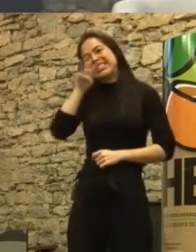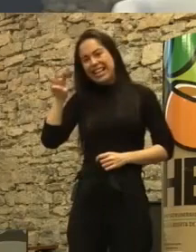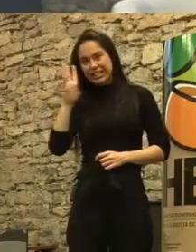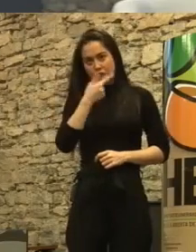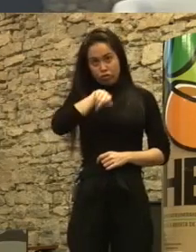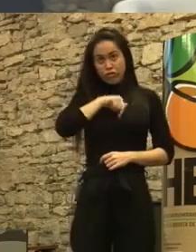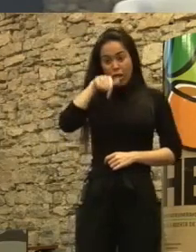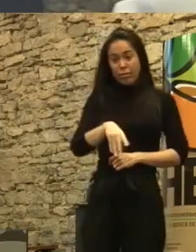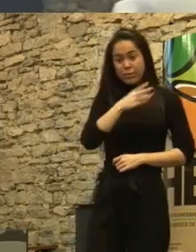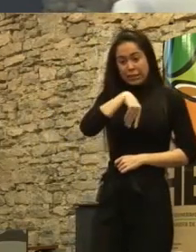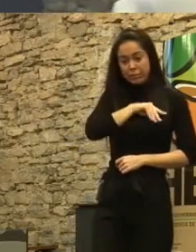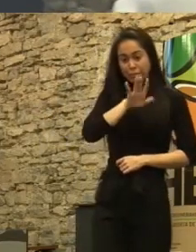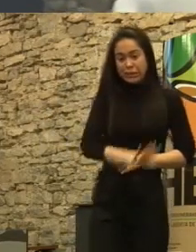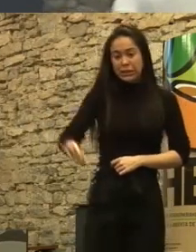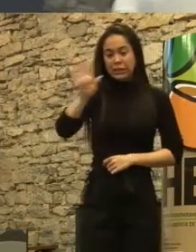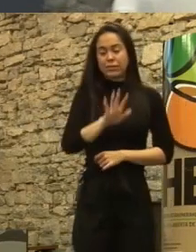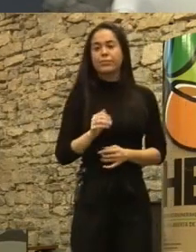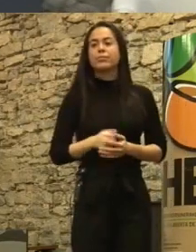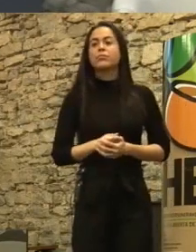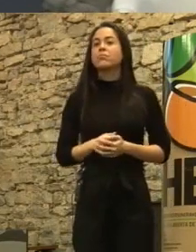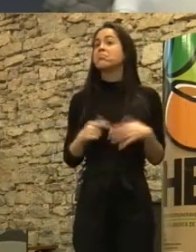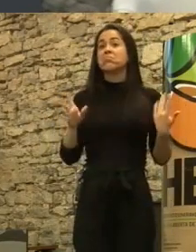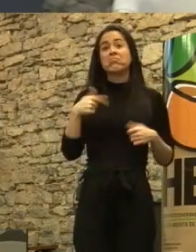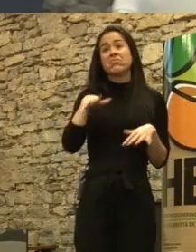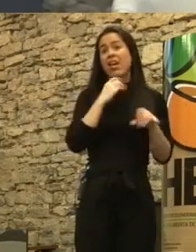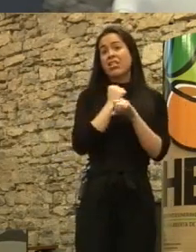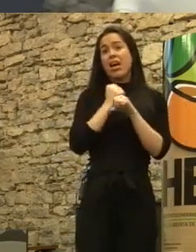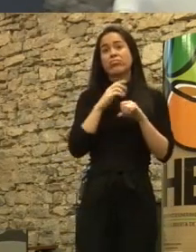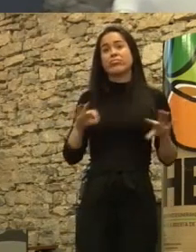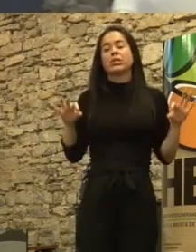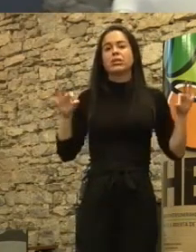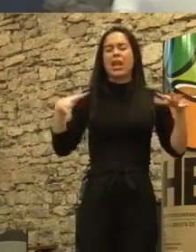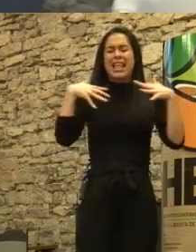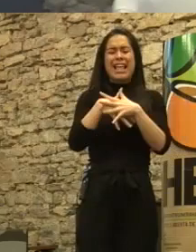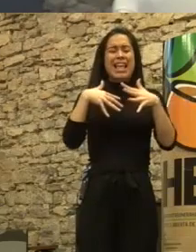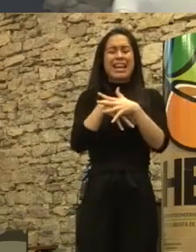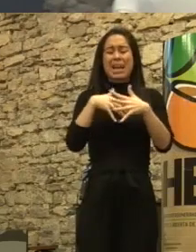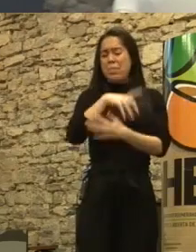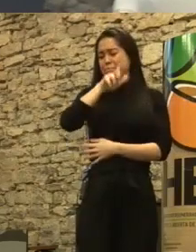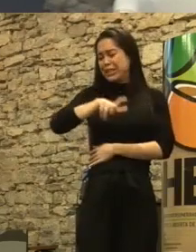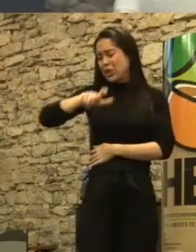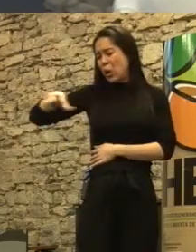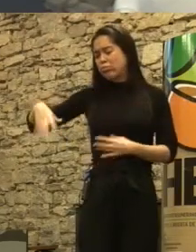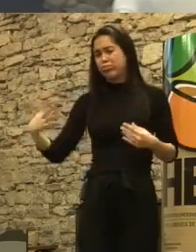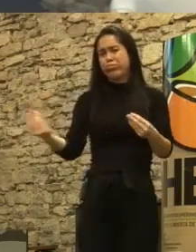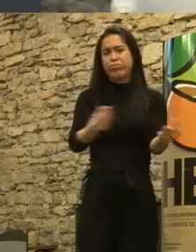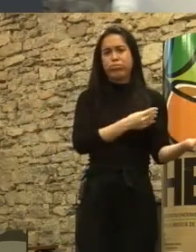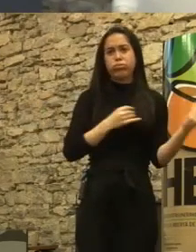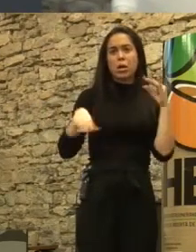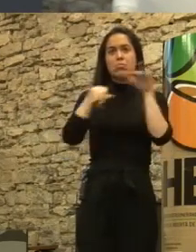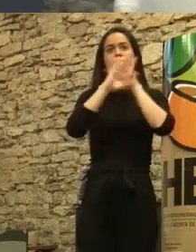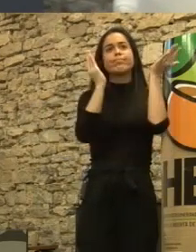que tenemos identificados, y a eso se dedica. Hay una red de miles y miles y miles y miles de nominadores que están mirando por el